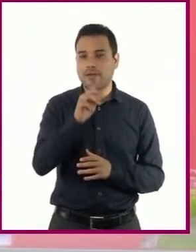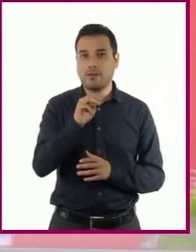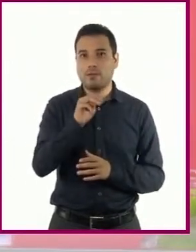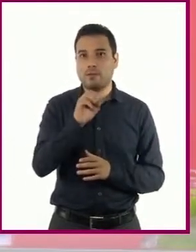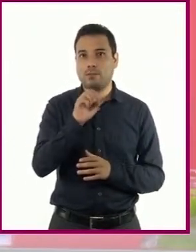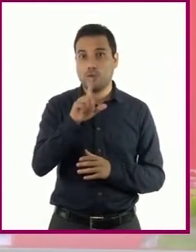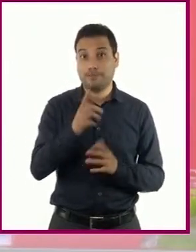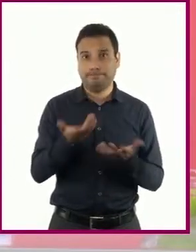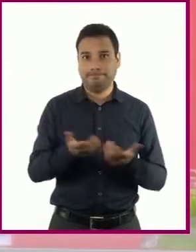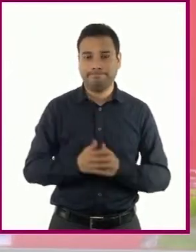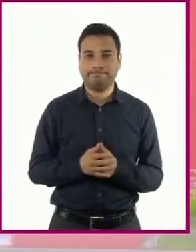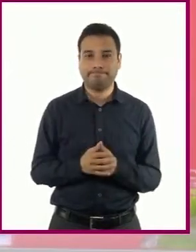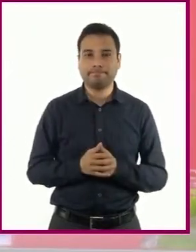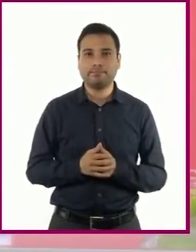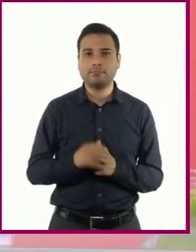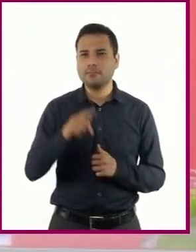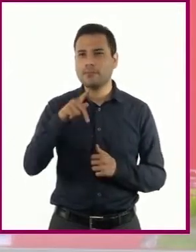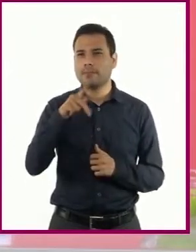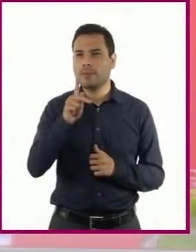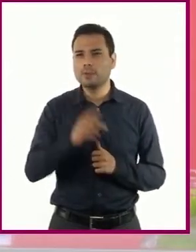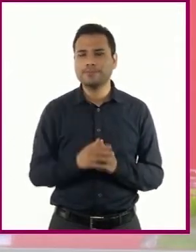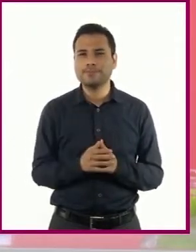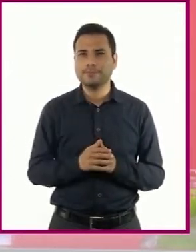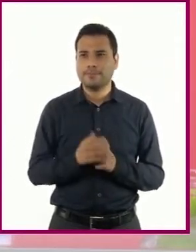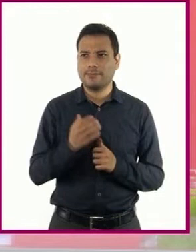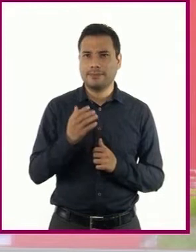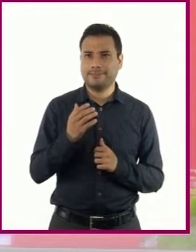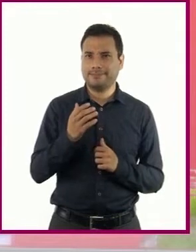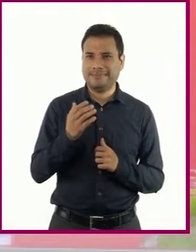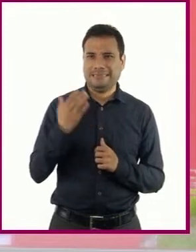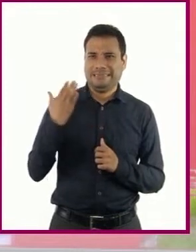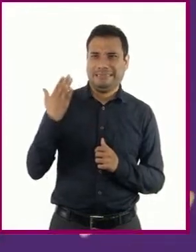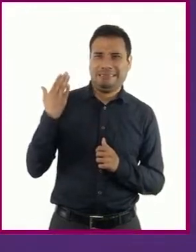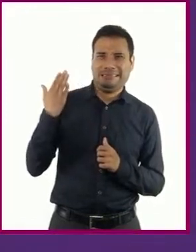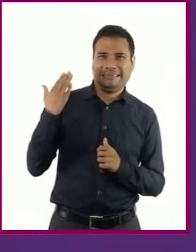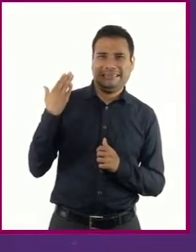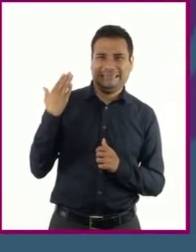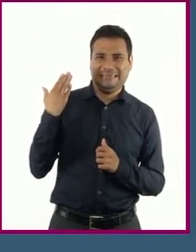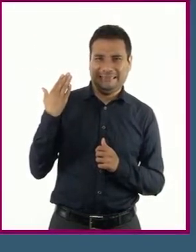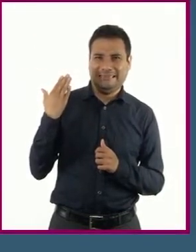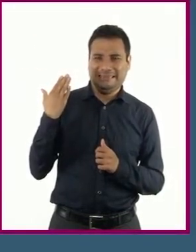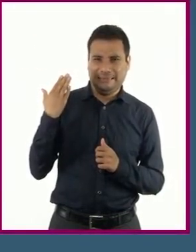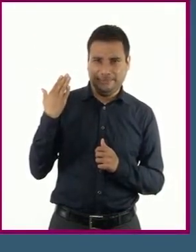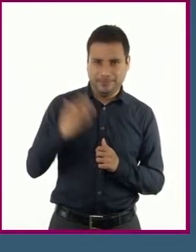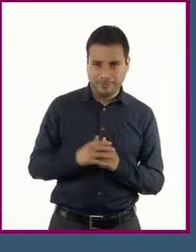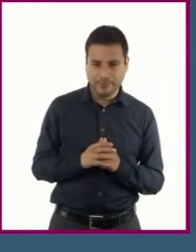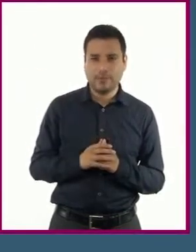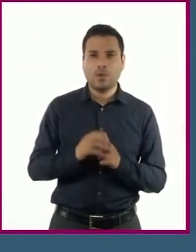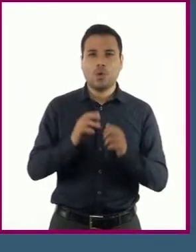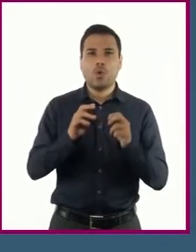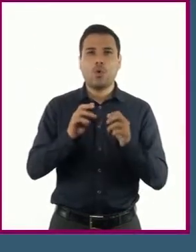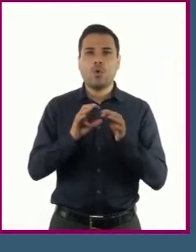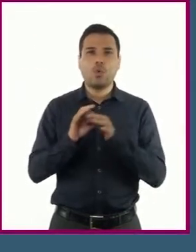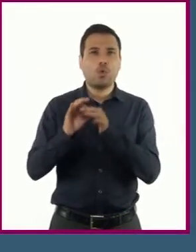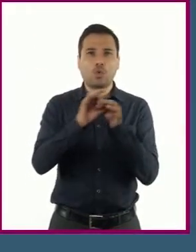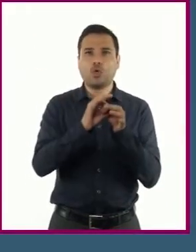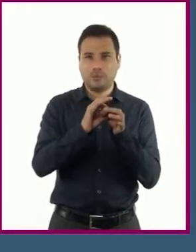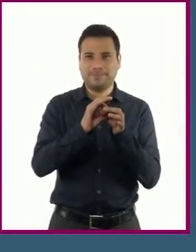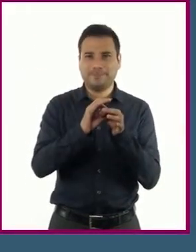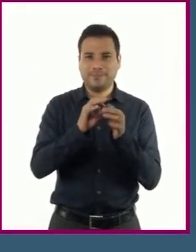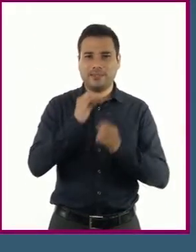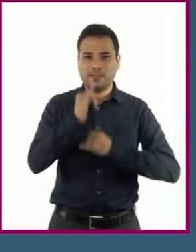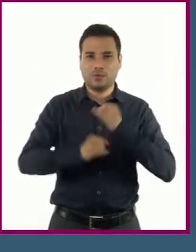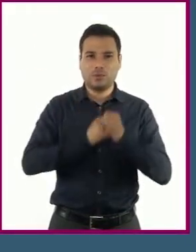importante en la química. Sin embargo, en las últimas revisiones y actualizaciones por parte de la Unión Internacional de Química Pura